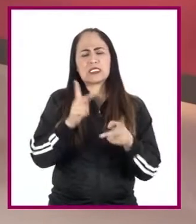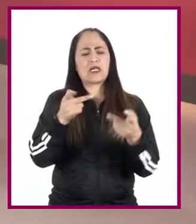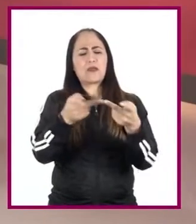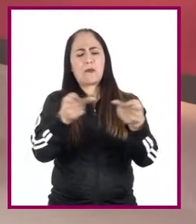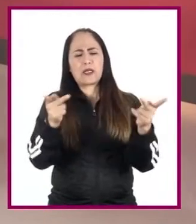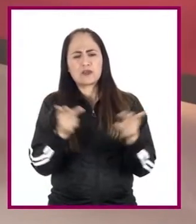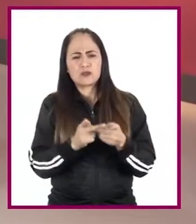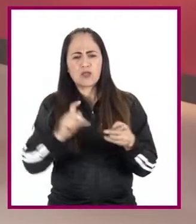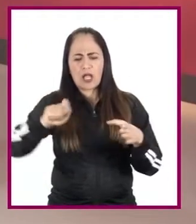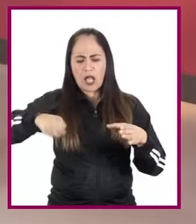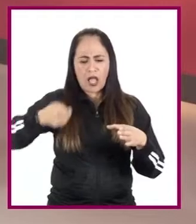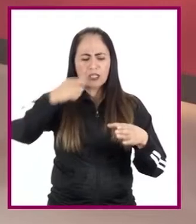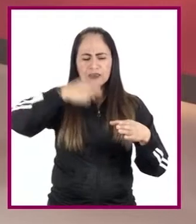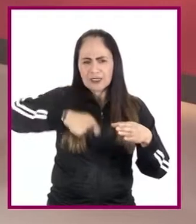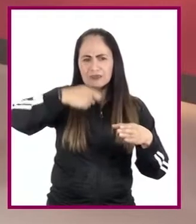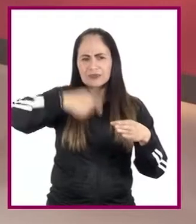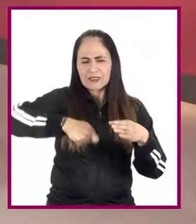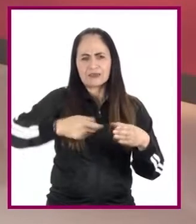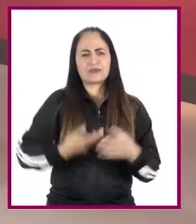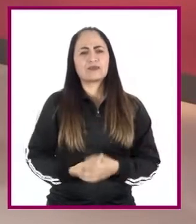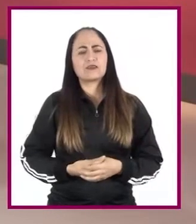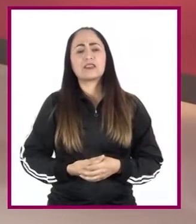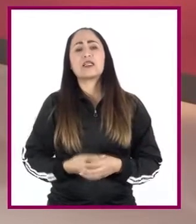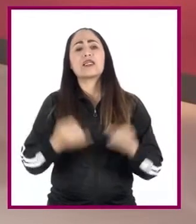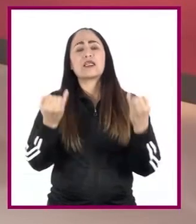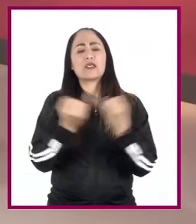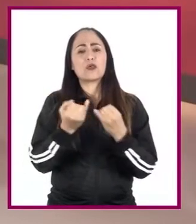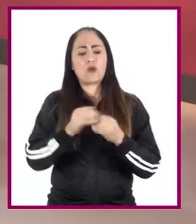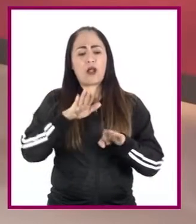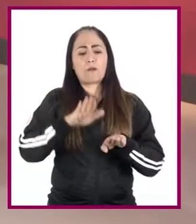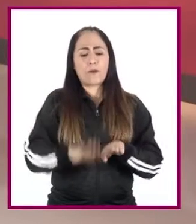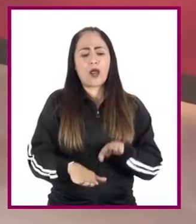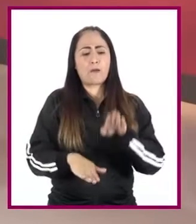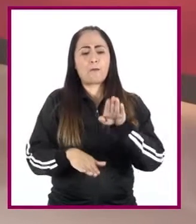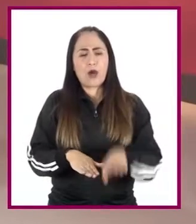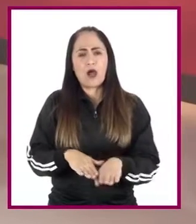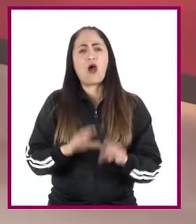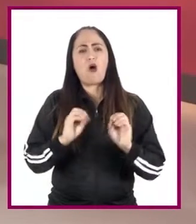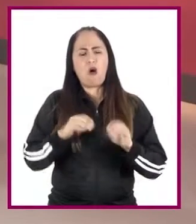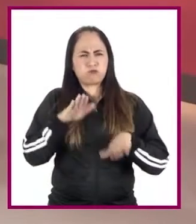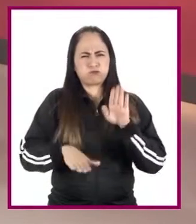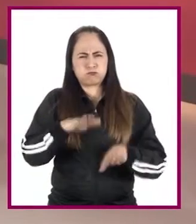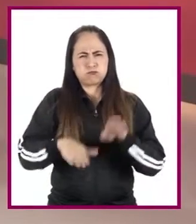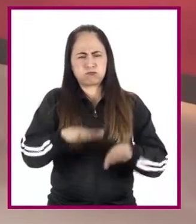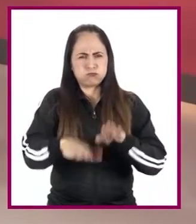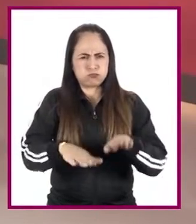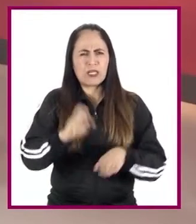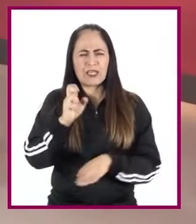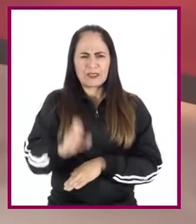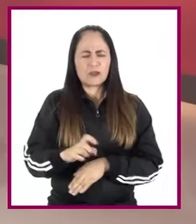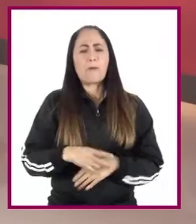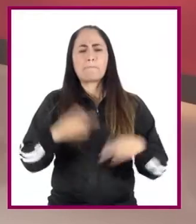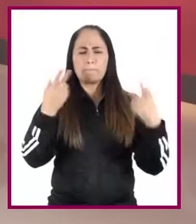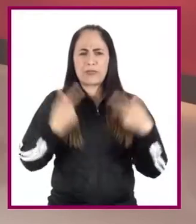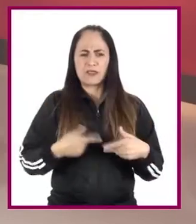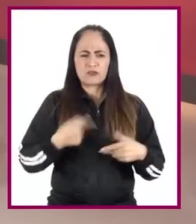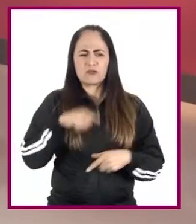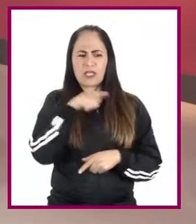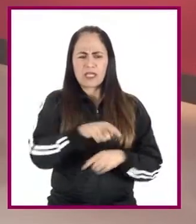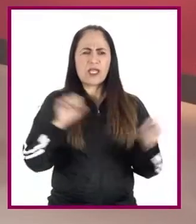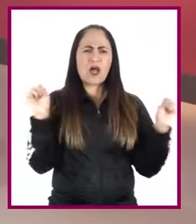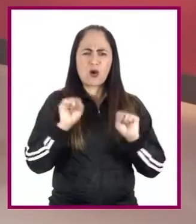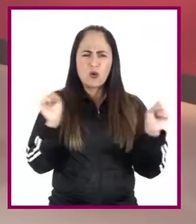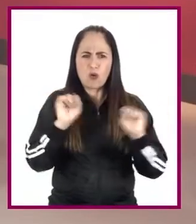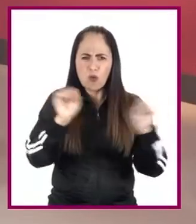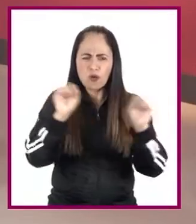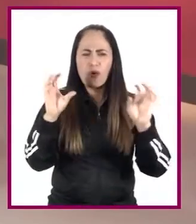loza, los platos, e incluso los pasos, lentos o rápidos, los cuales simulan que la persona corre o hay varias